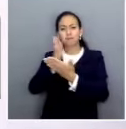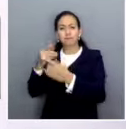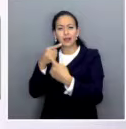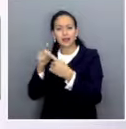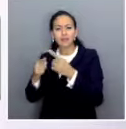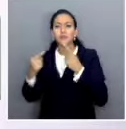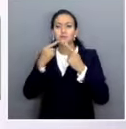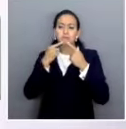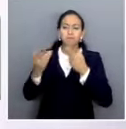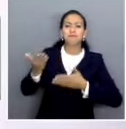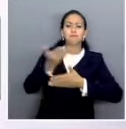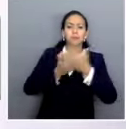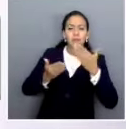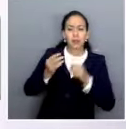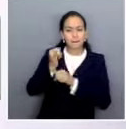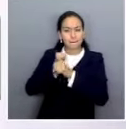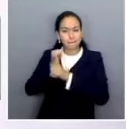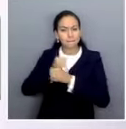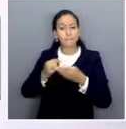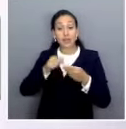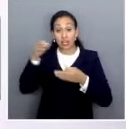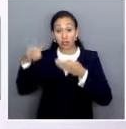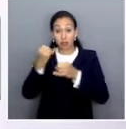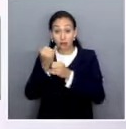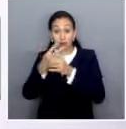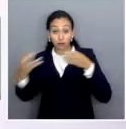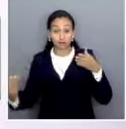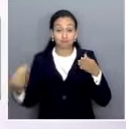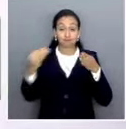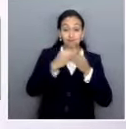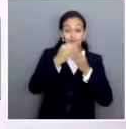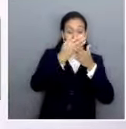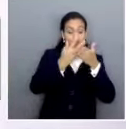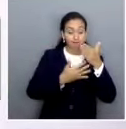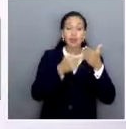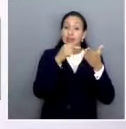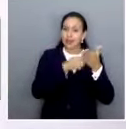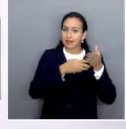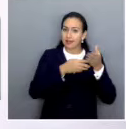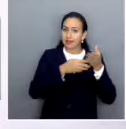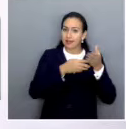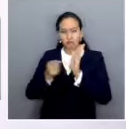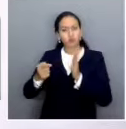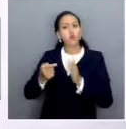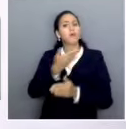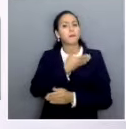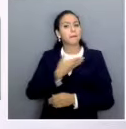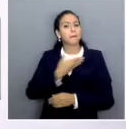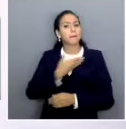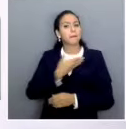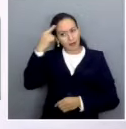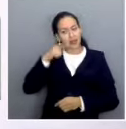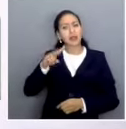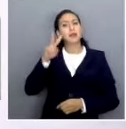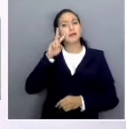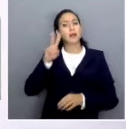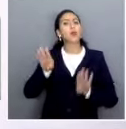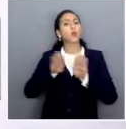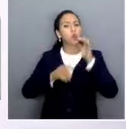la reforma, no solo el futuro de la justicia, sino de todo